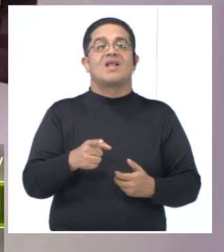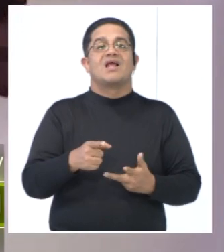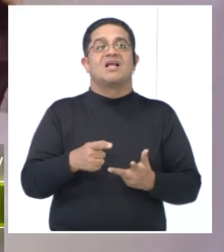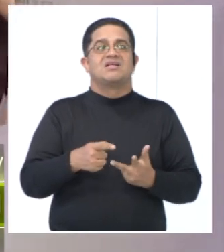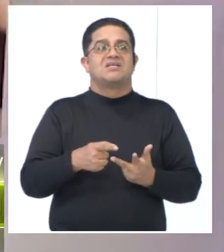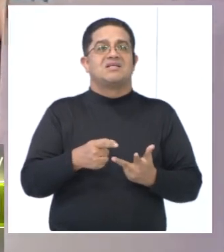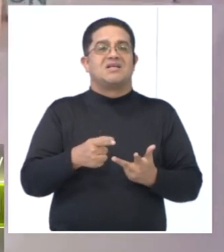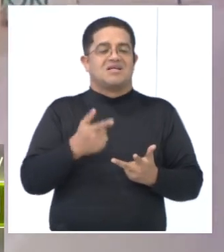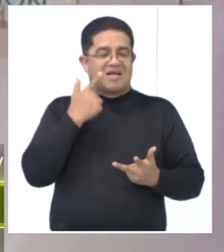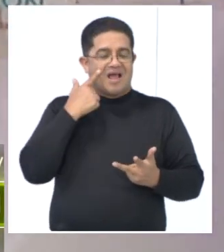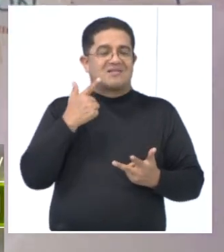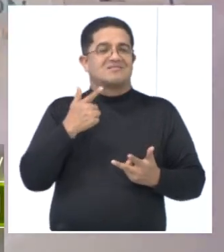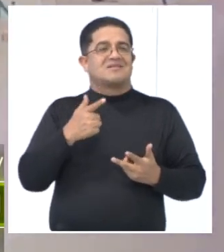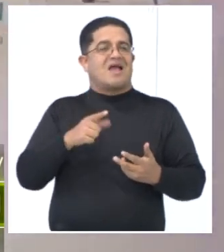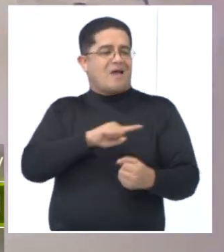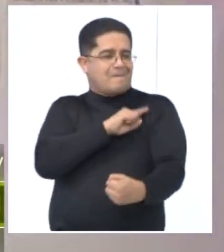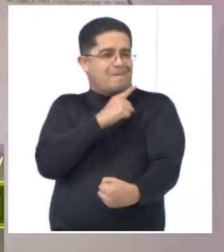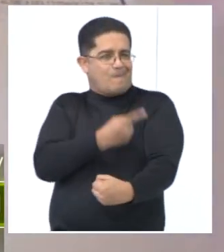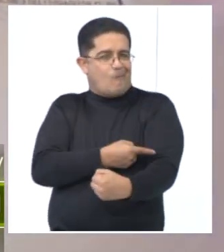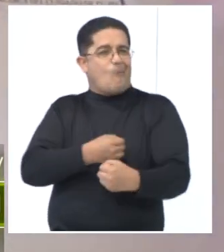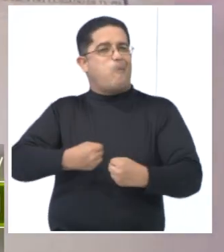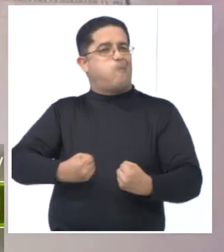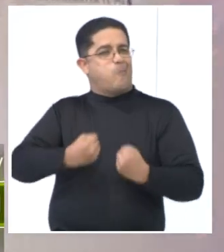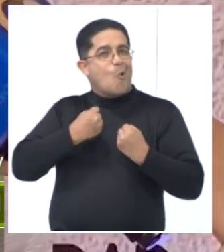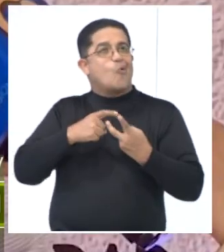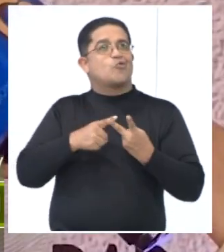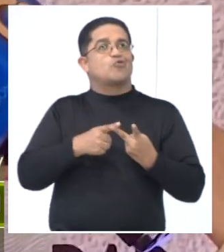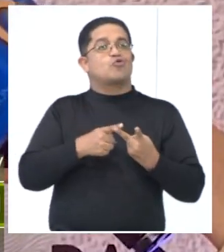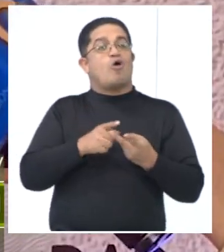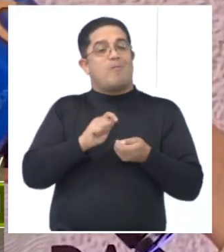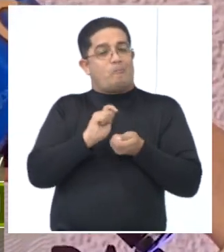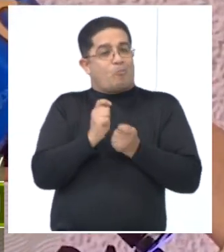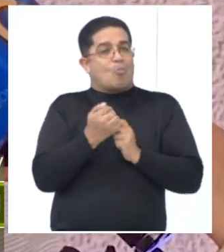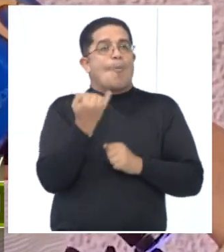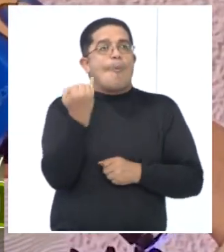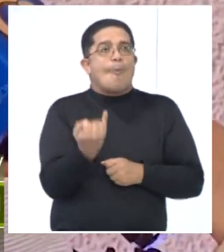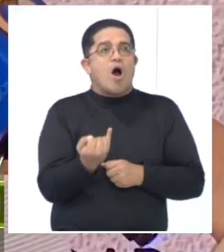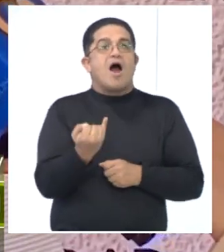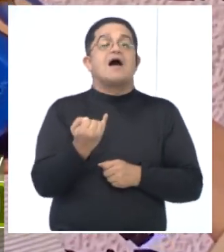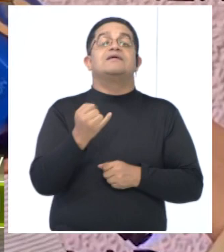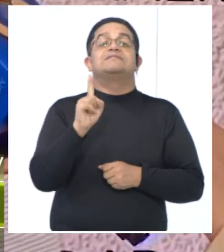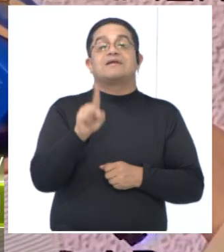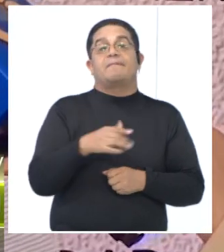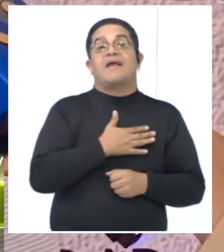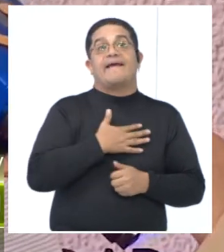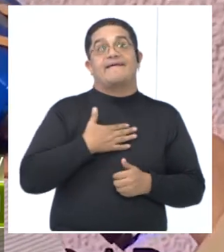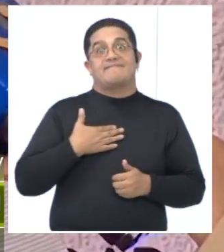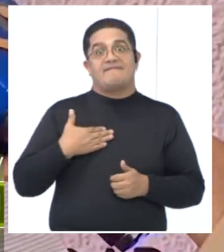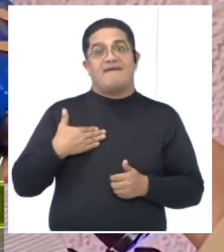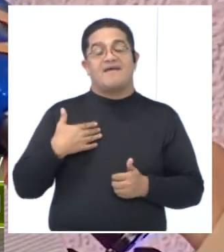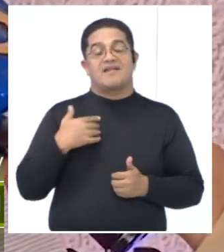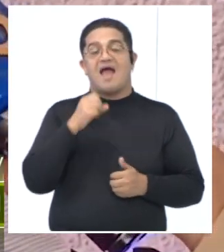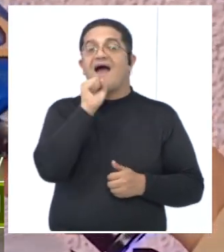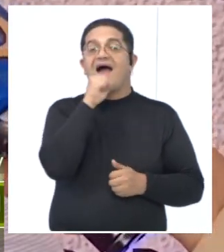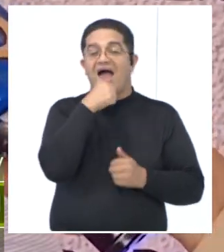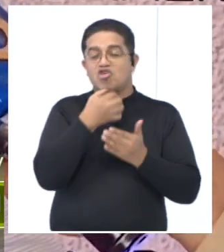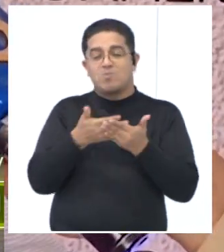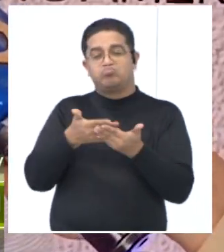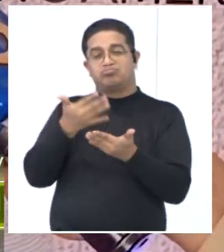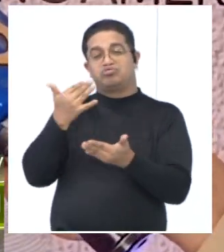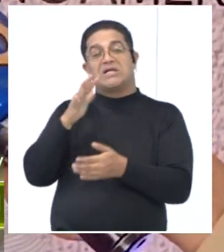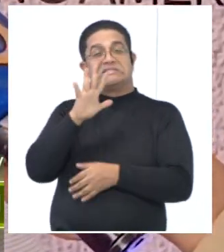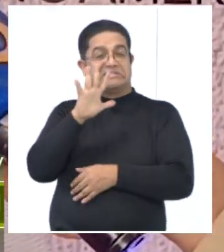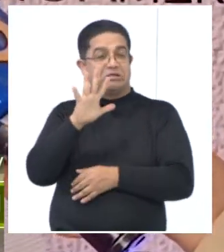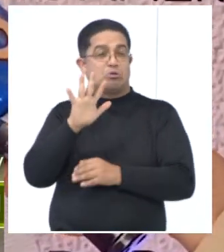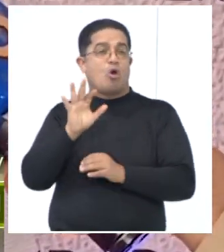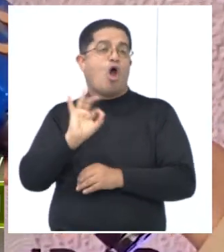físico, cardiovascular, aumentar masa muscular, bajar grasa, y además de eso que quieran revertir la edad unos 5, 10,